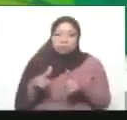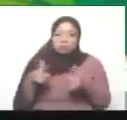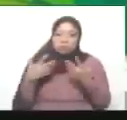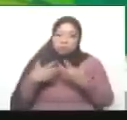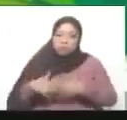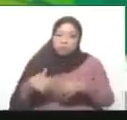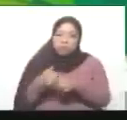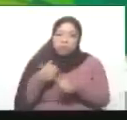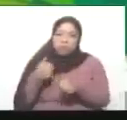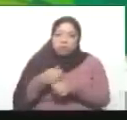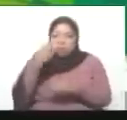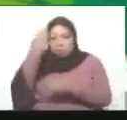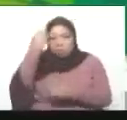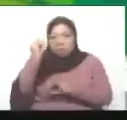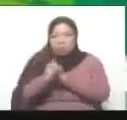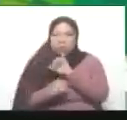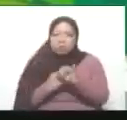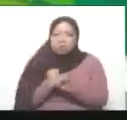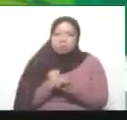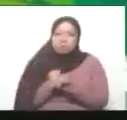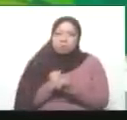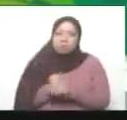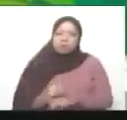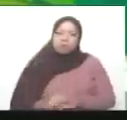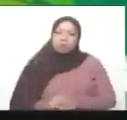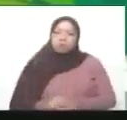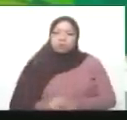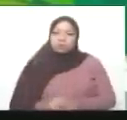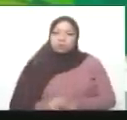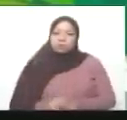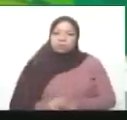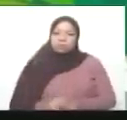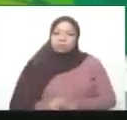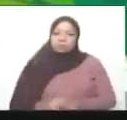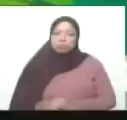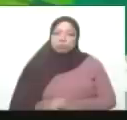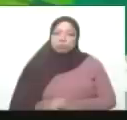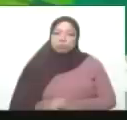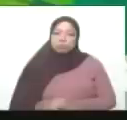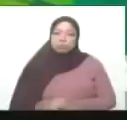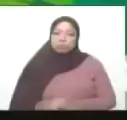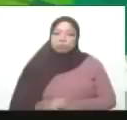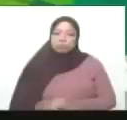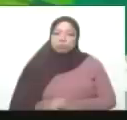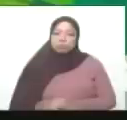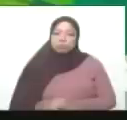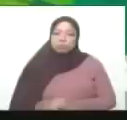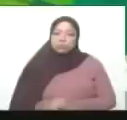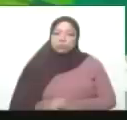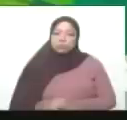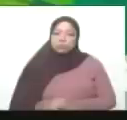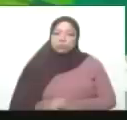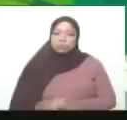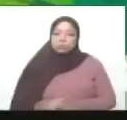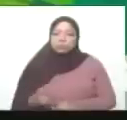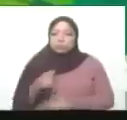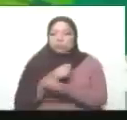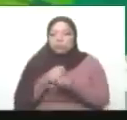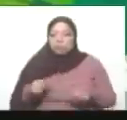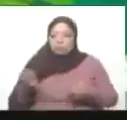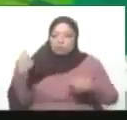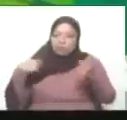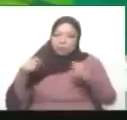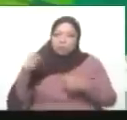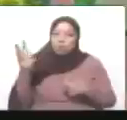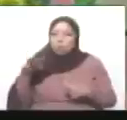expresa de acuerdo al derecho internacional de ambos gobiernos no puede ser unilateral como ha pretendido Guyana como